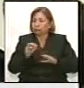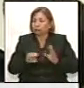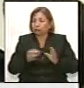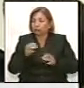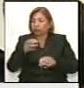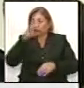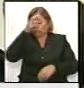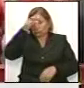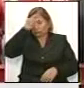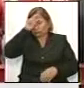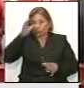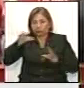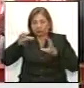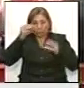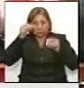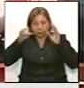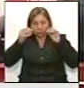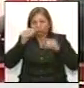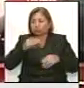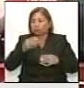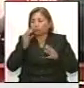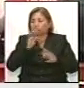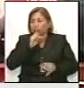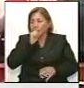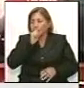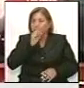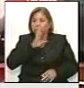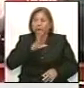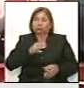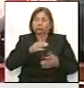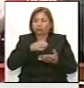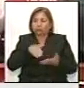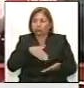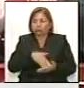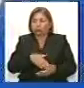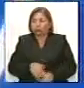y distritales del Cusco que participaron en la sesión descentralizada.